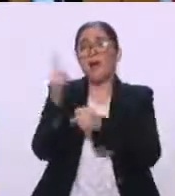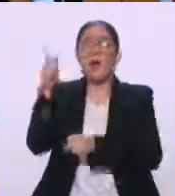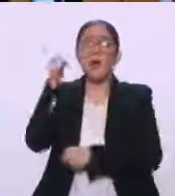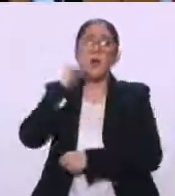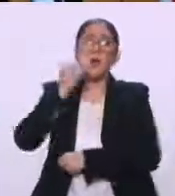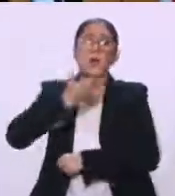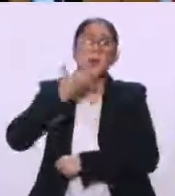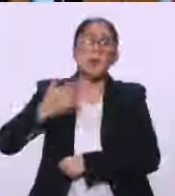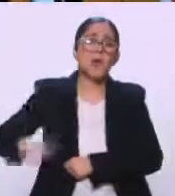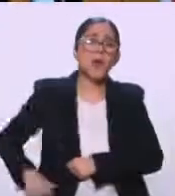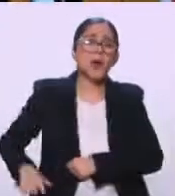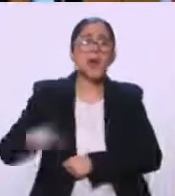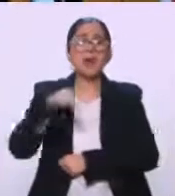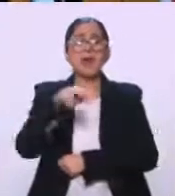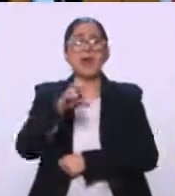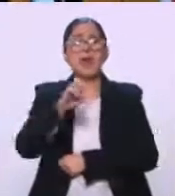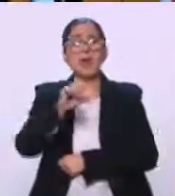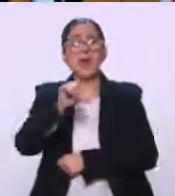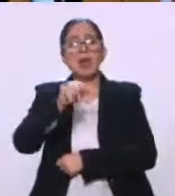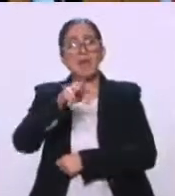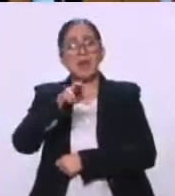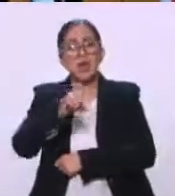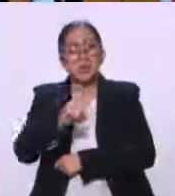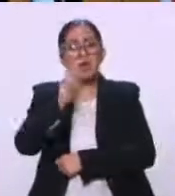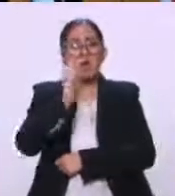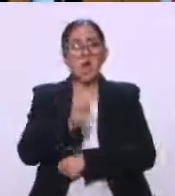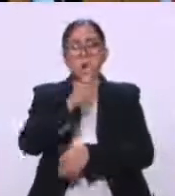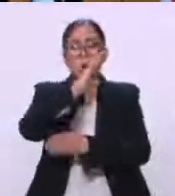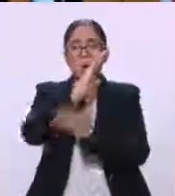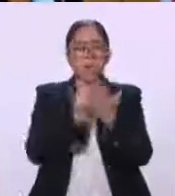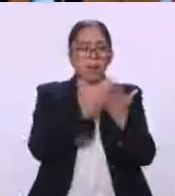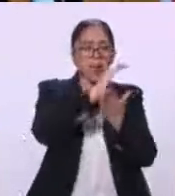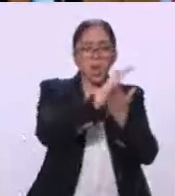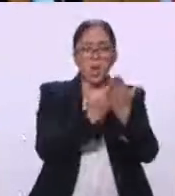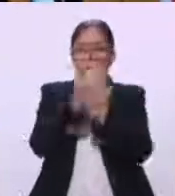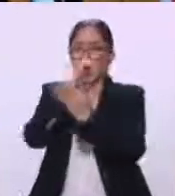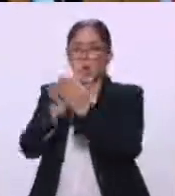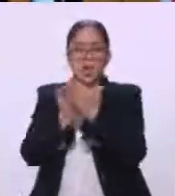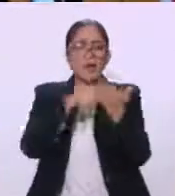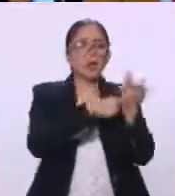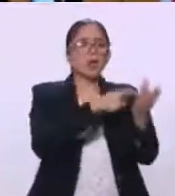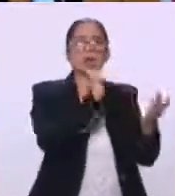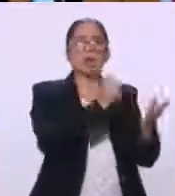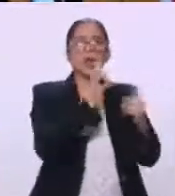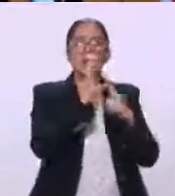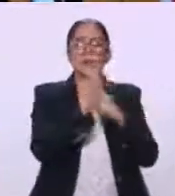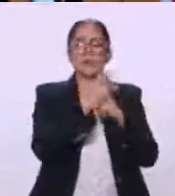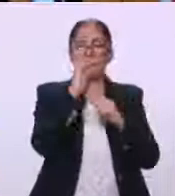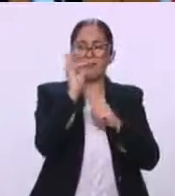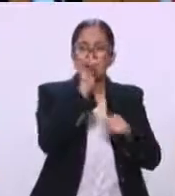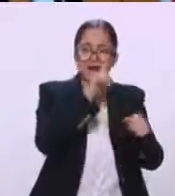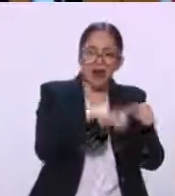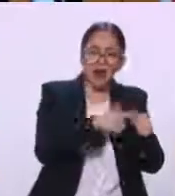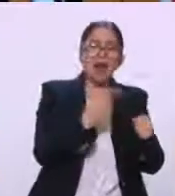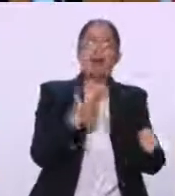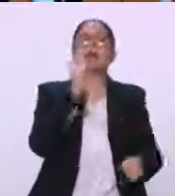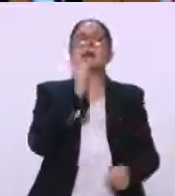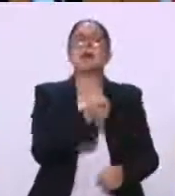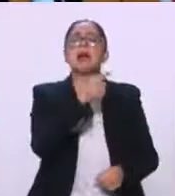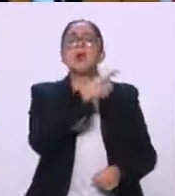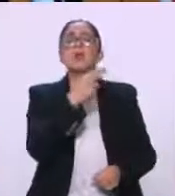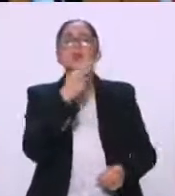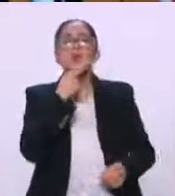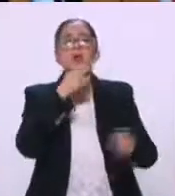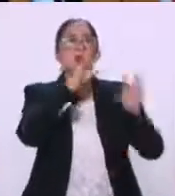intervención creciente de privados con contratos desventajosos para Comisión Federal, por ejemplo, el uso de líneas de transmisión